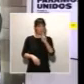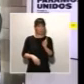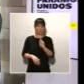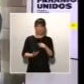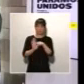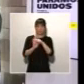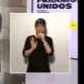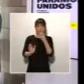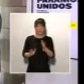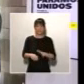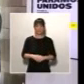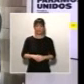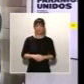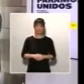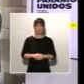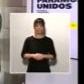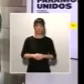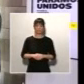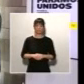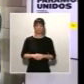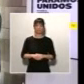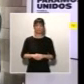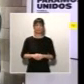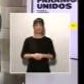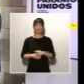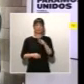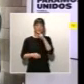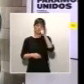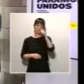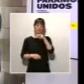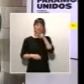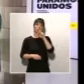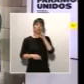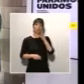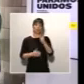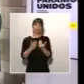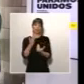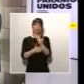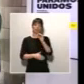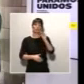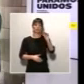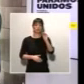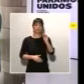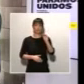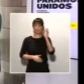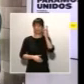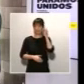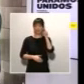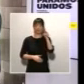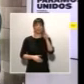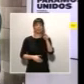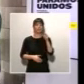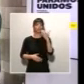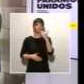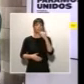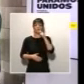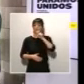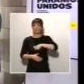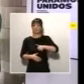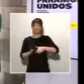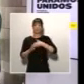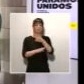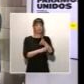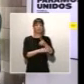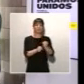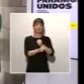Para María José Rayo, OK Diario le pregunta, a la vista del aumento de los casos y la movilidad de muchas personas para acudir a puestos de trabajo que no son de primera